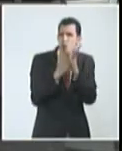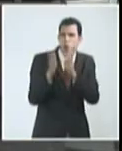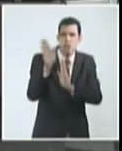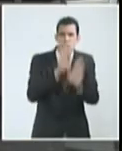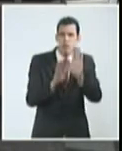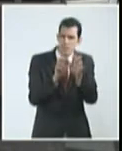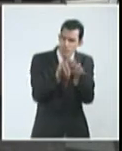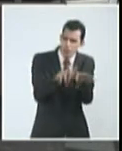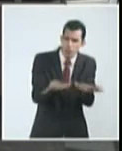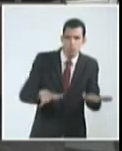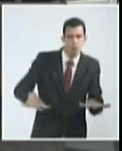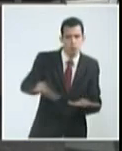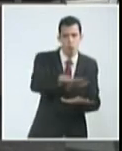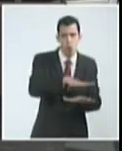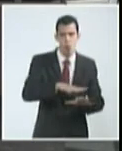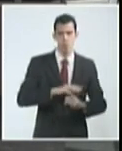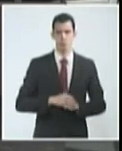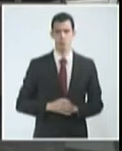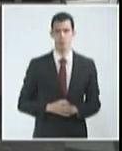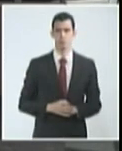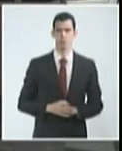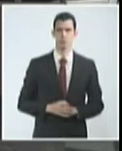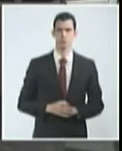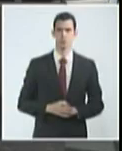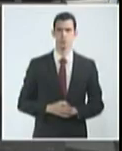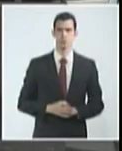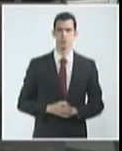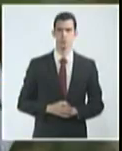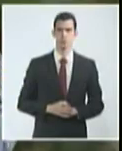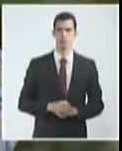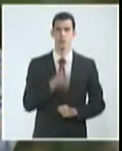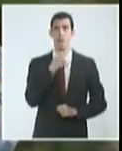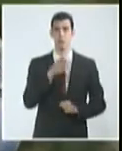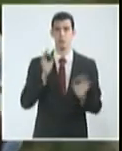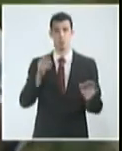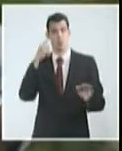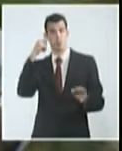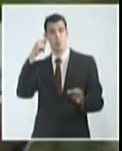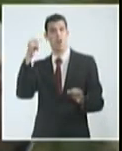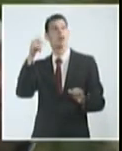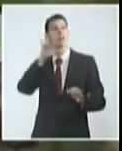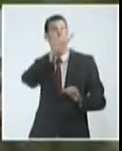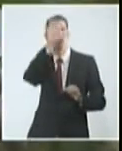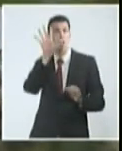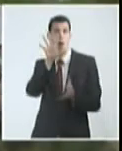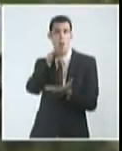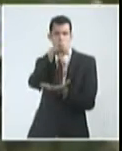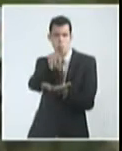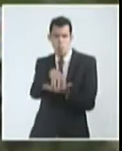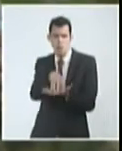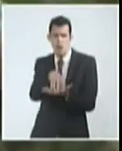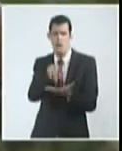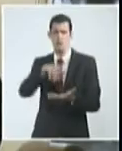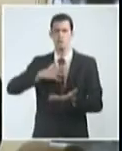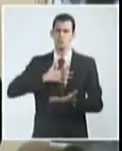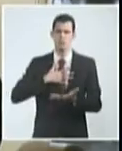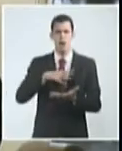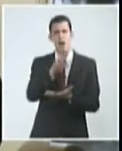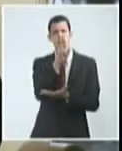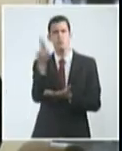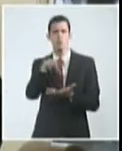vez lo desarrolló una idea que yo me la he retomado muchas veces. Este palacio constantemente es un